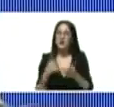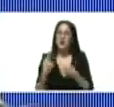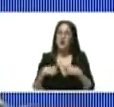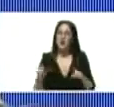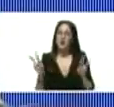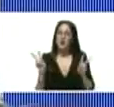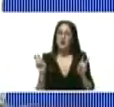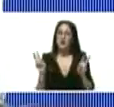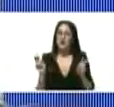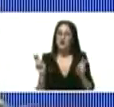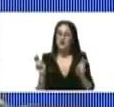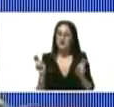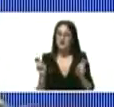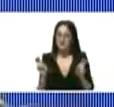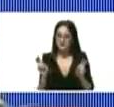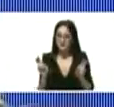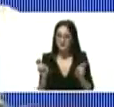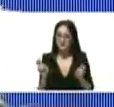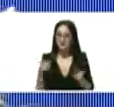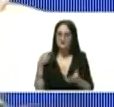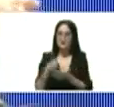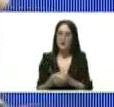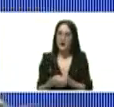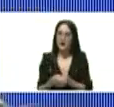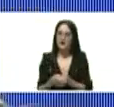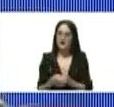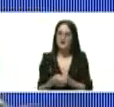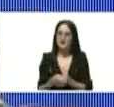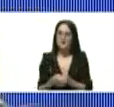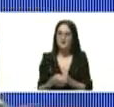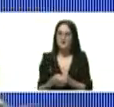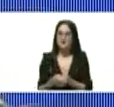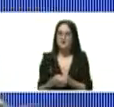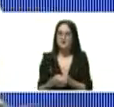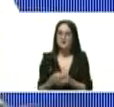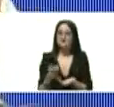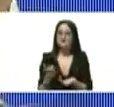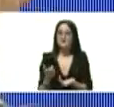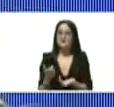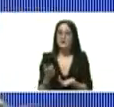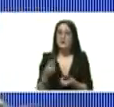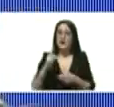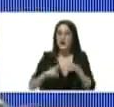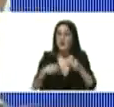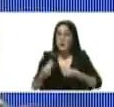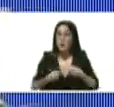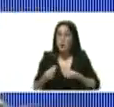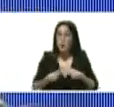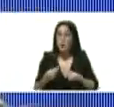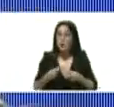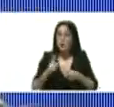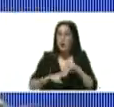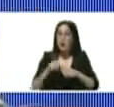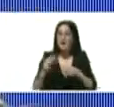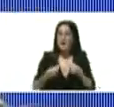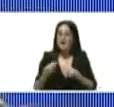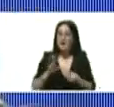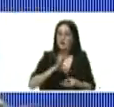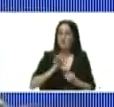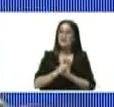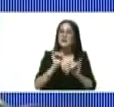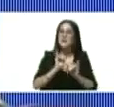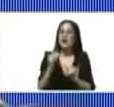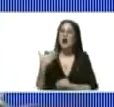casos estamos colocando aranceles a productos terminados que están entrando y pueden afectar y están afectando la